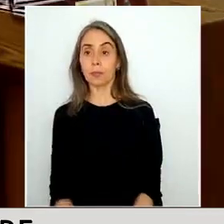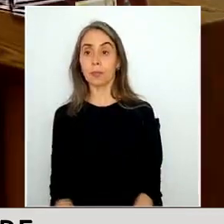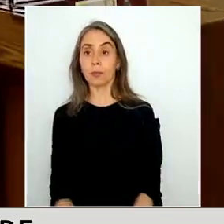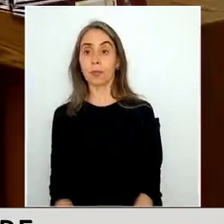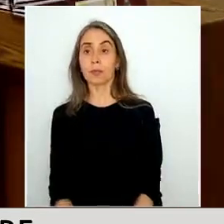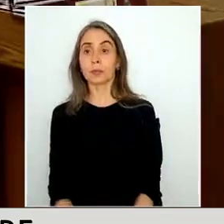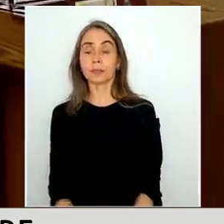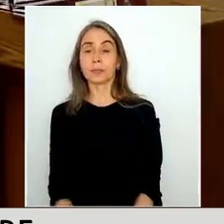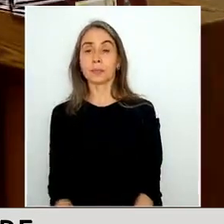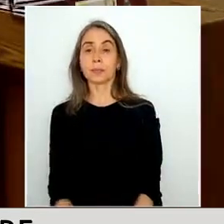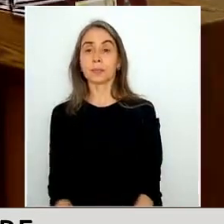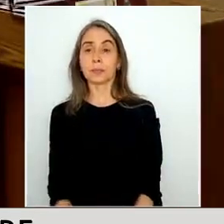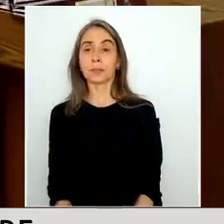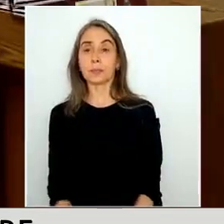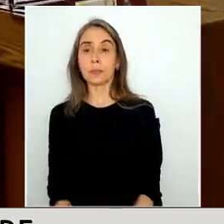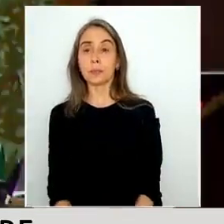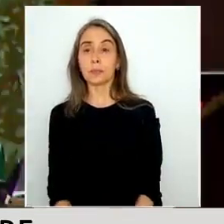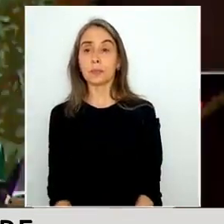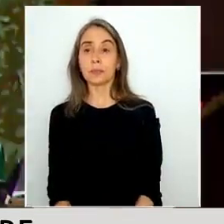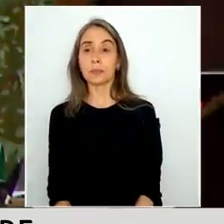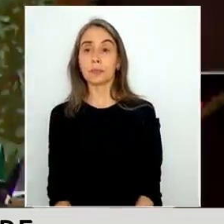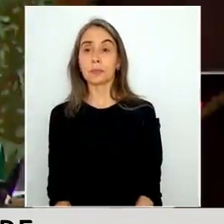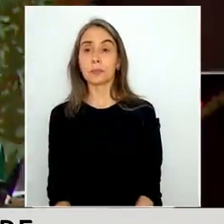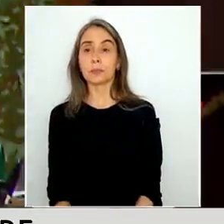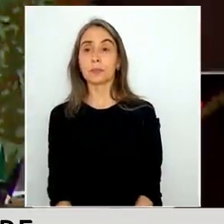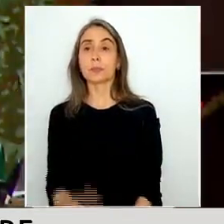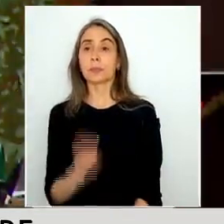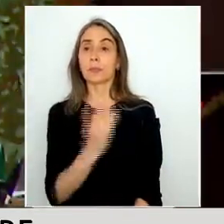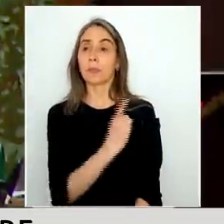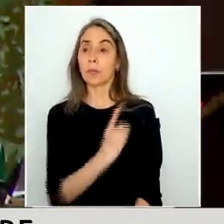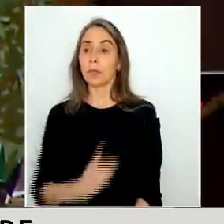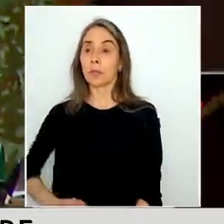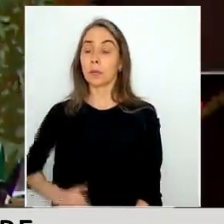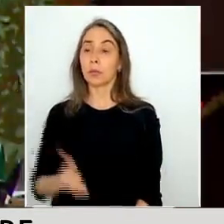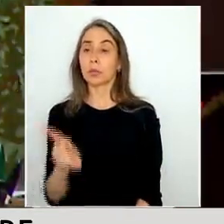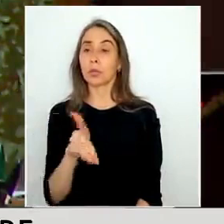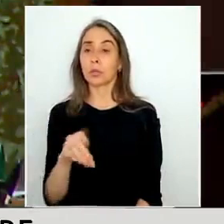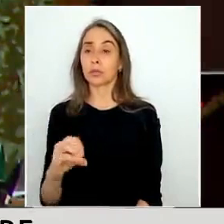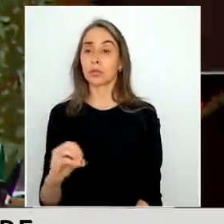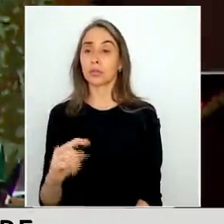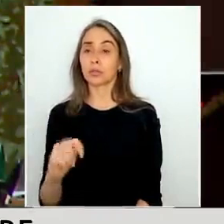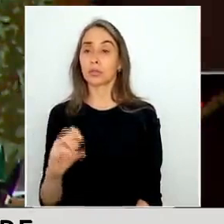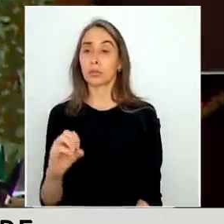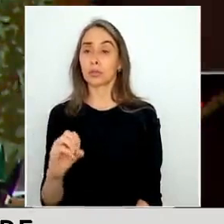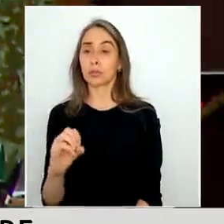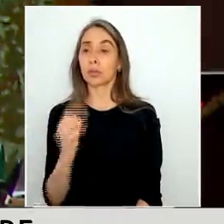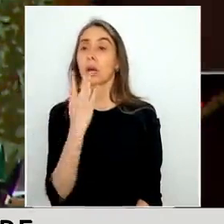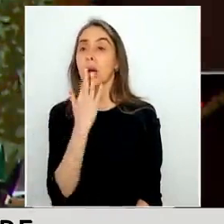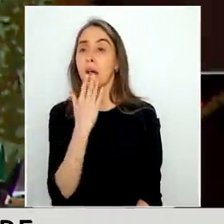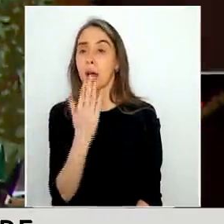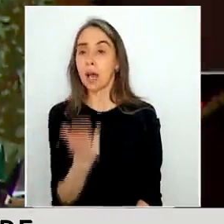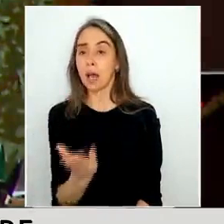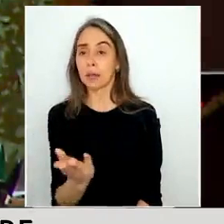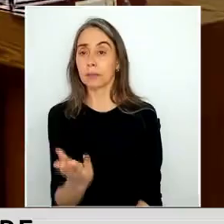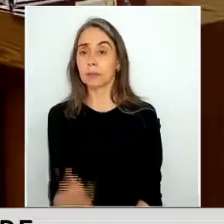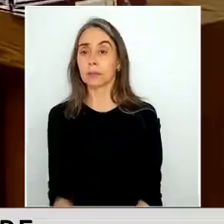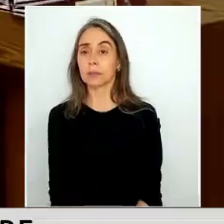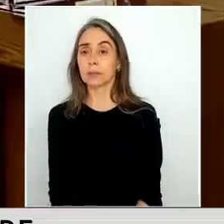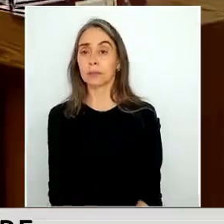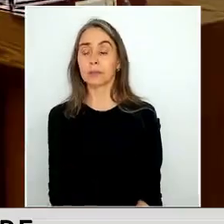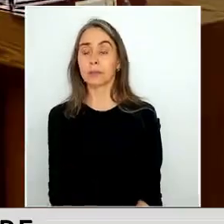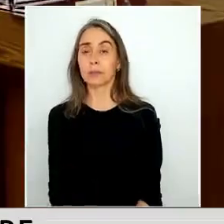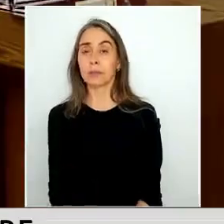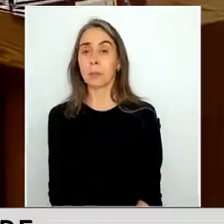no no está está diputado Leonardo Soto tiene usted la palabra